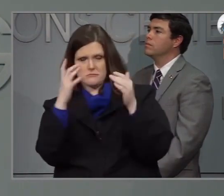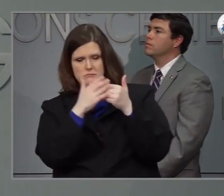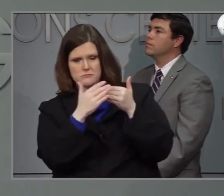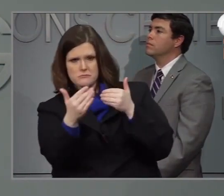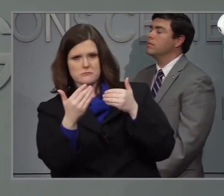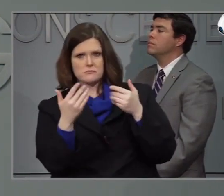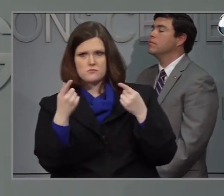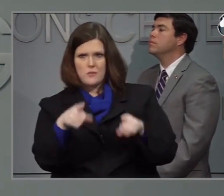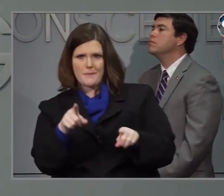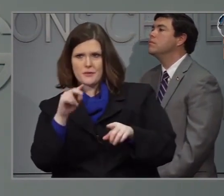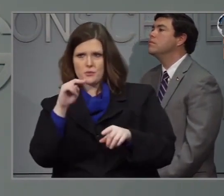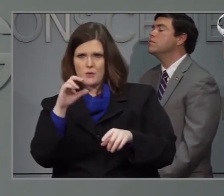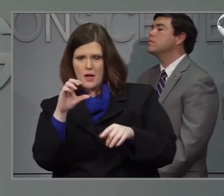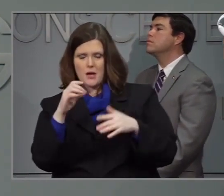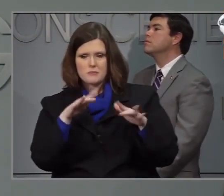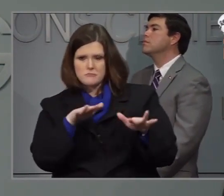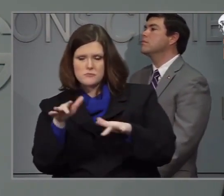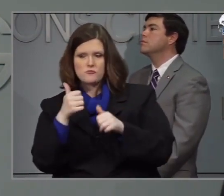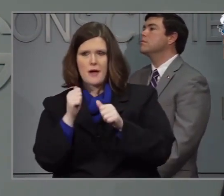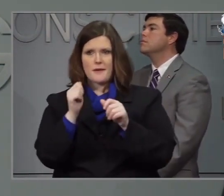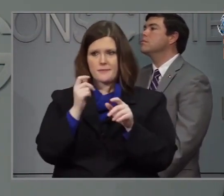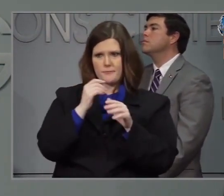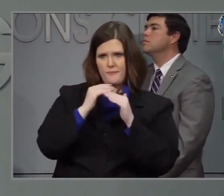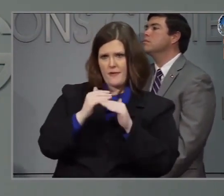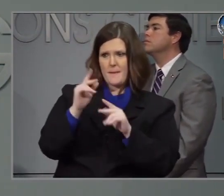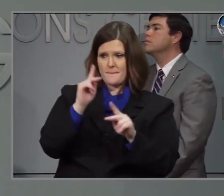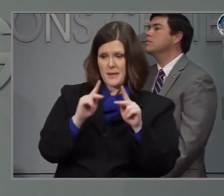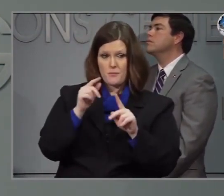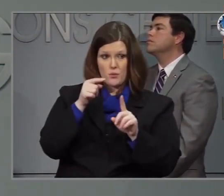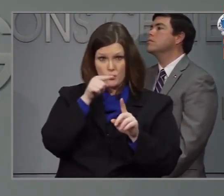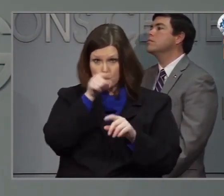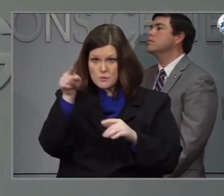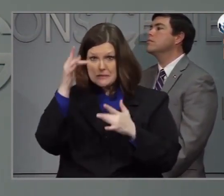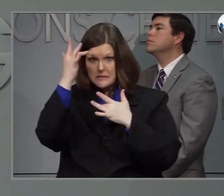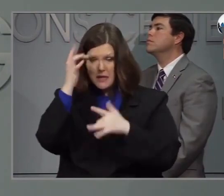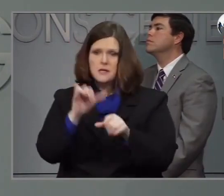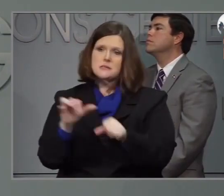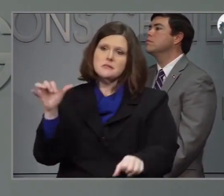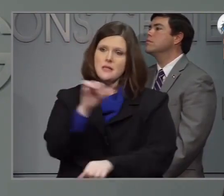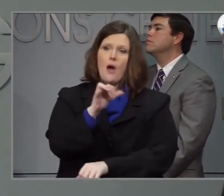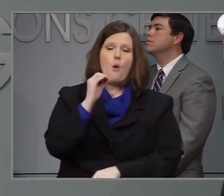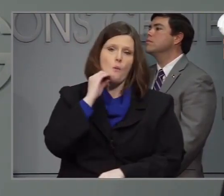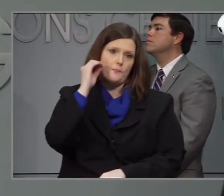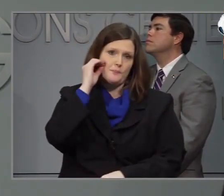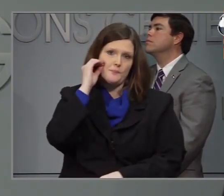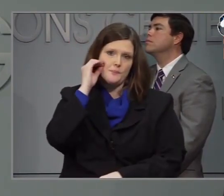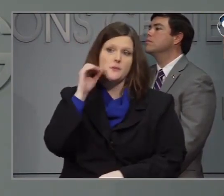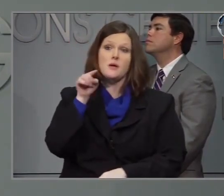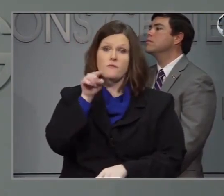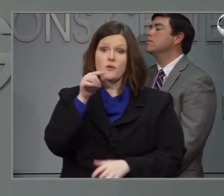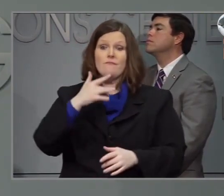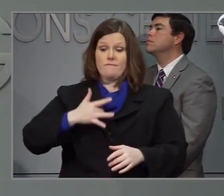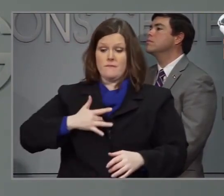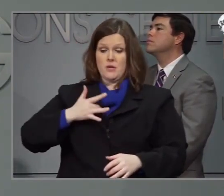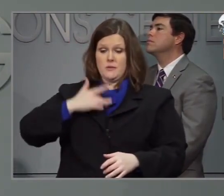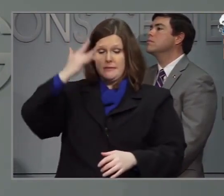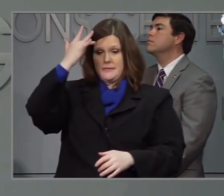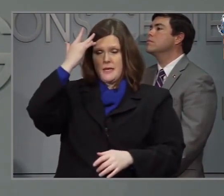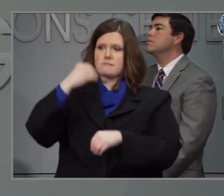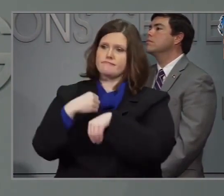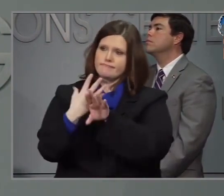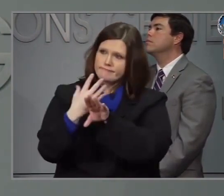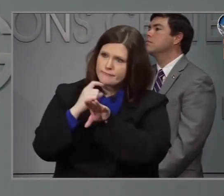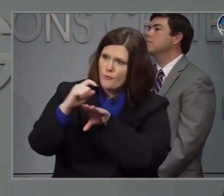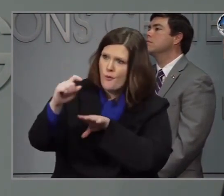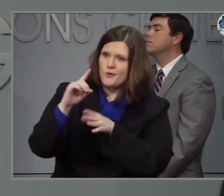relación a kobe 19 al pasar a esta siguiente etapa en donde queremos que las personas enfermas estén en su casa si se